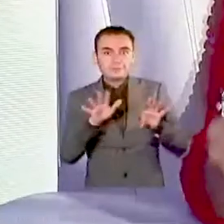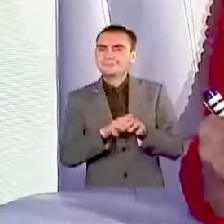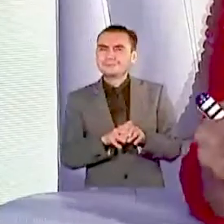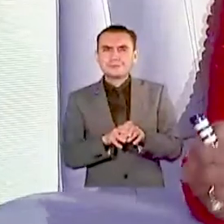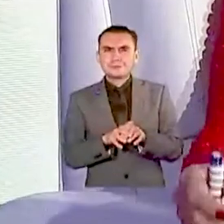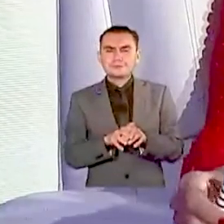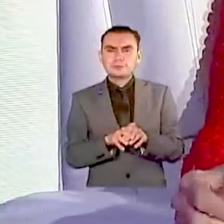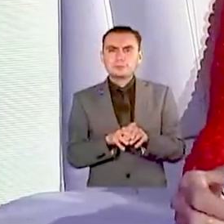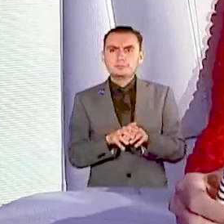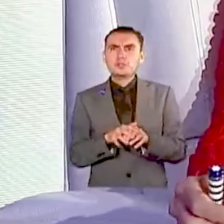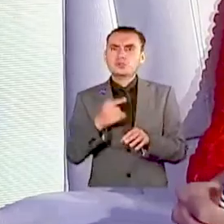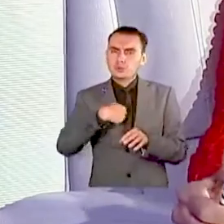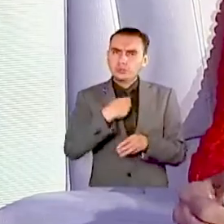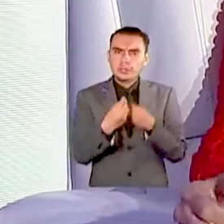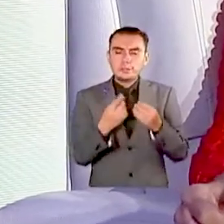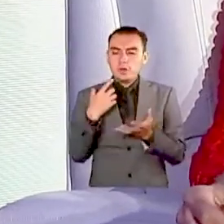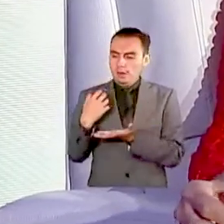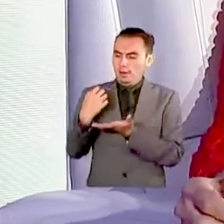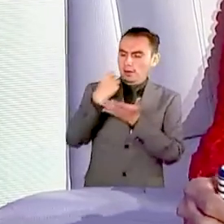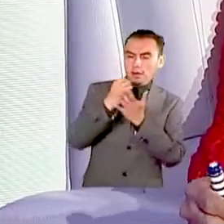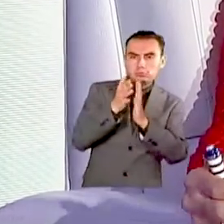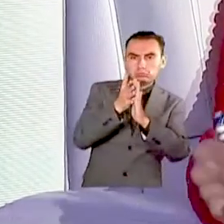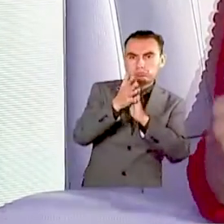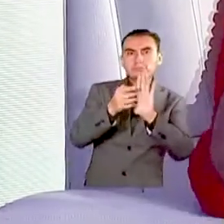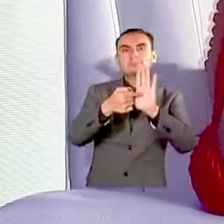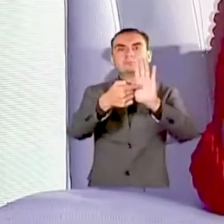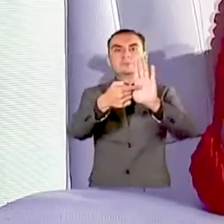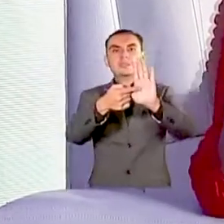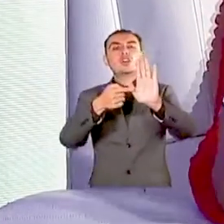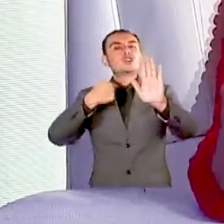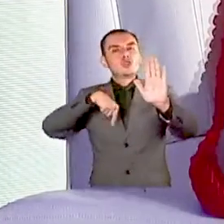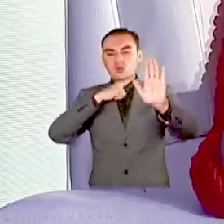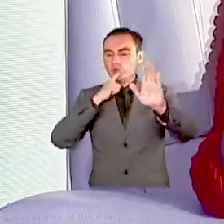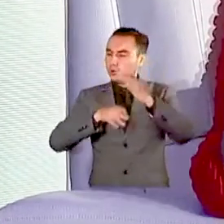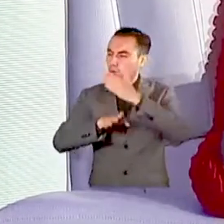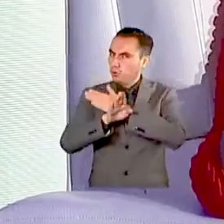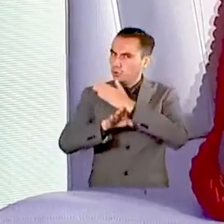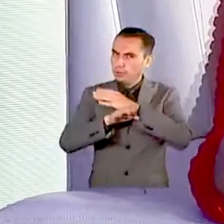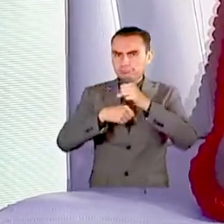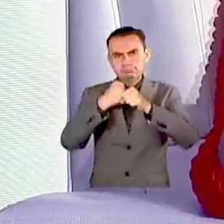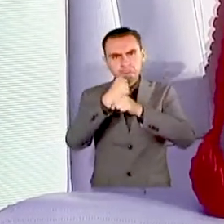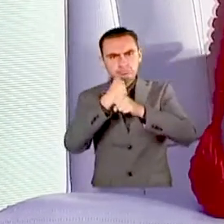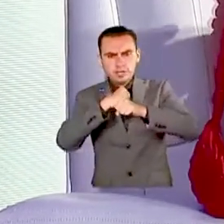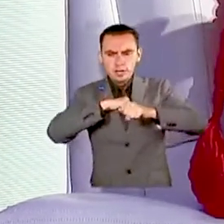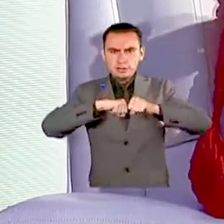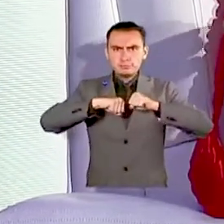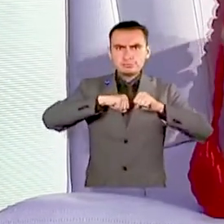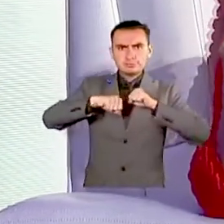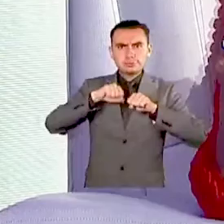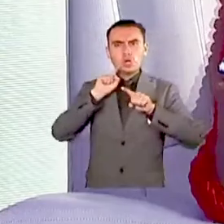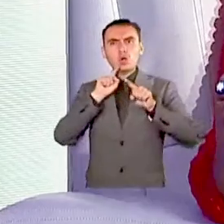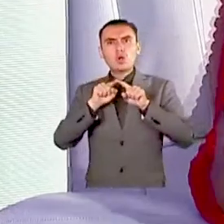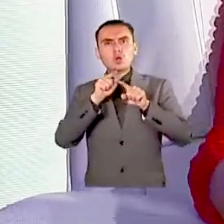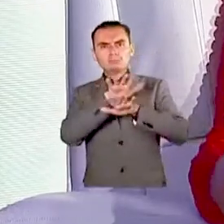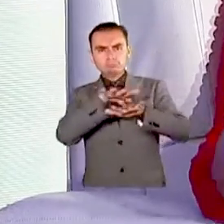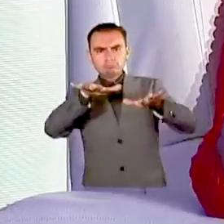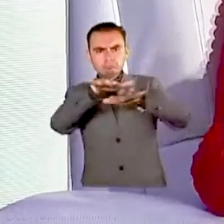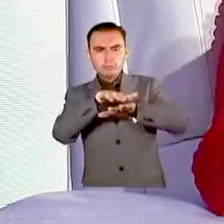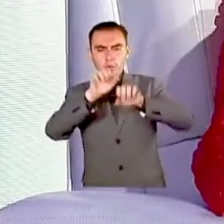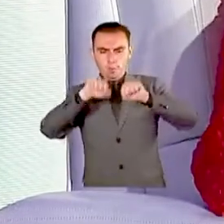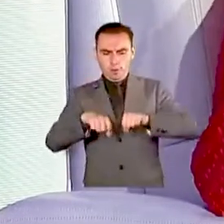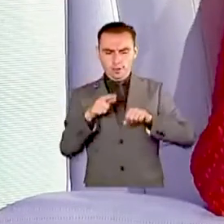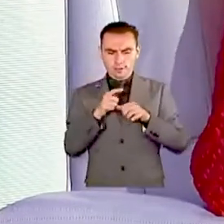Se agota simplemente con rendir cuentas. La Procuraduría continuará propiciando escenarios abiertos de